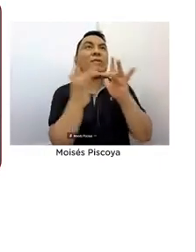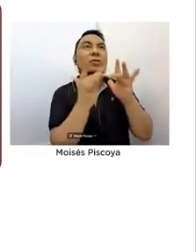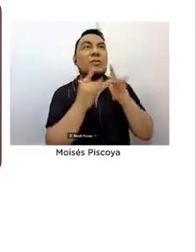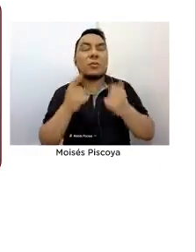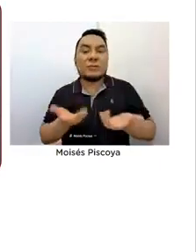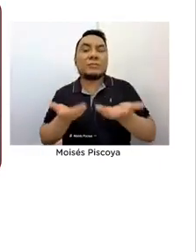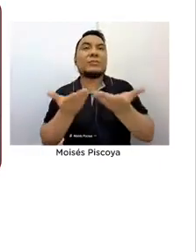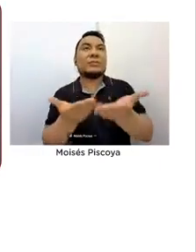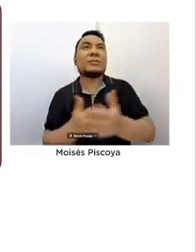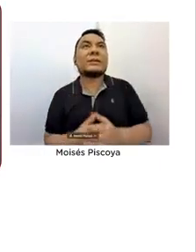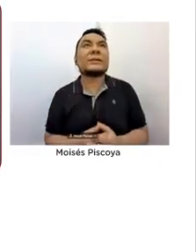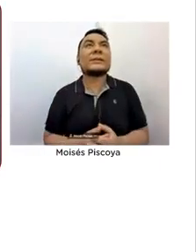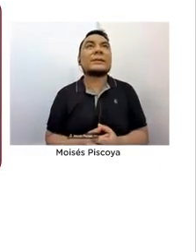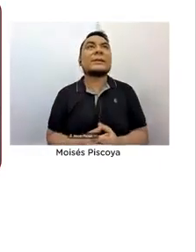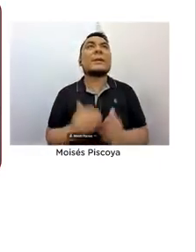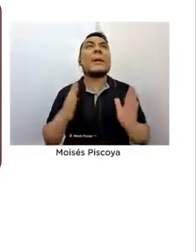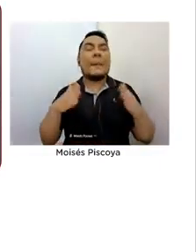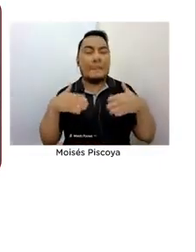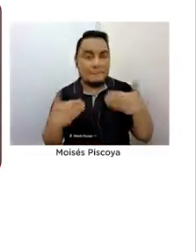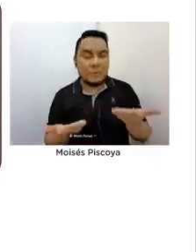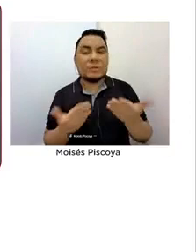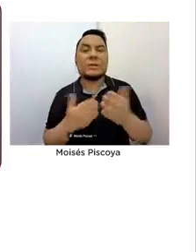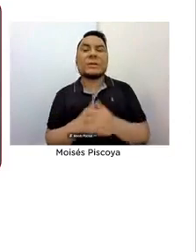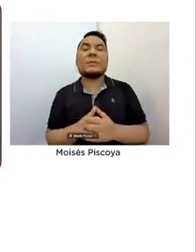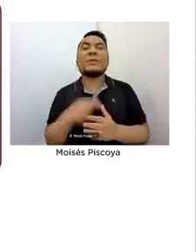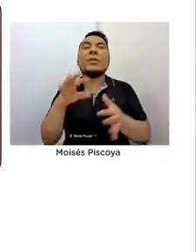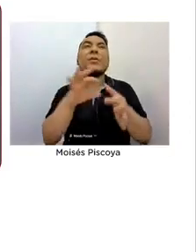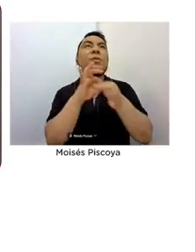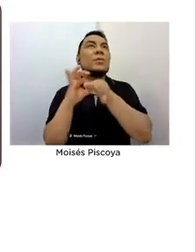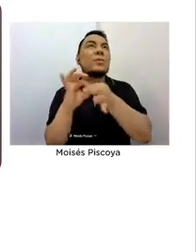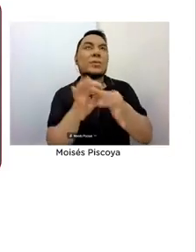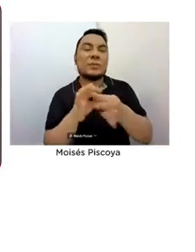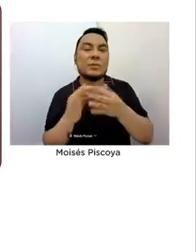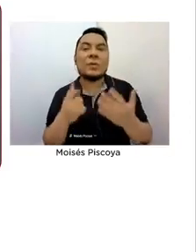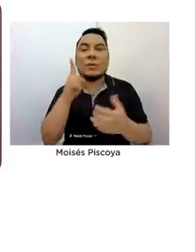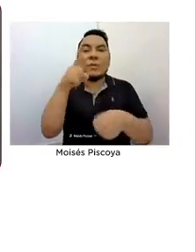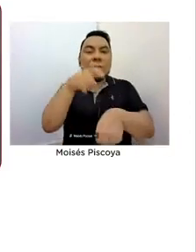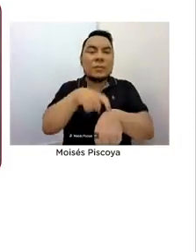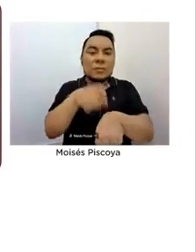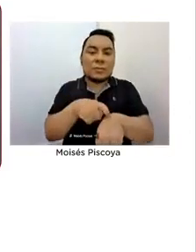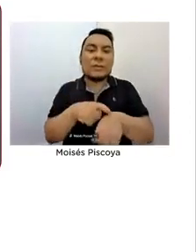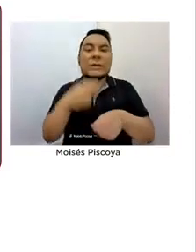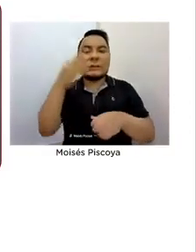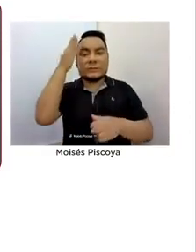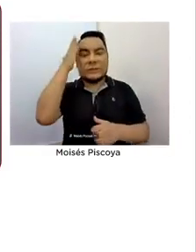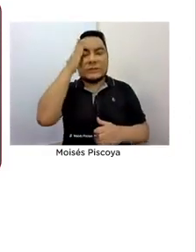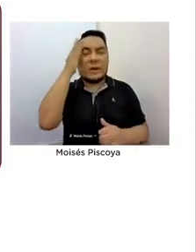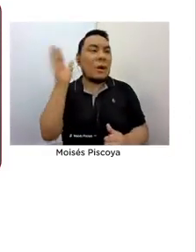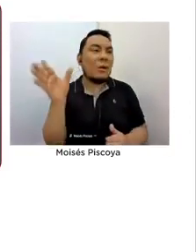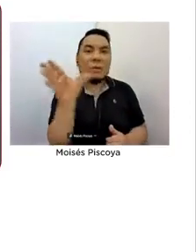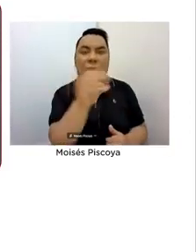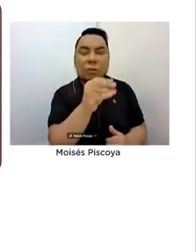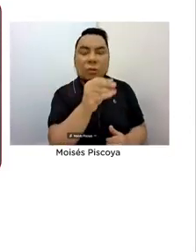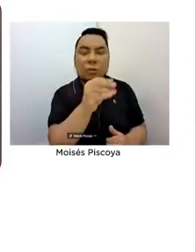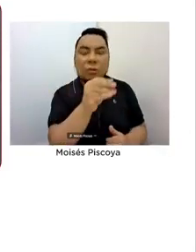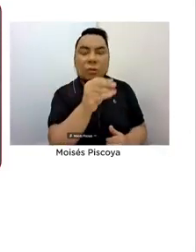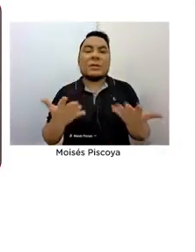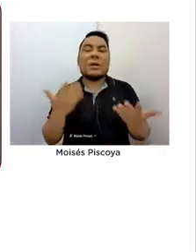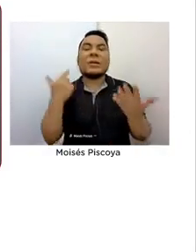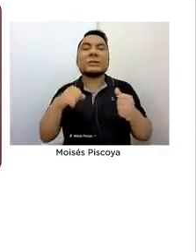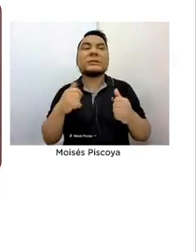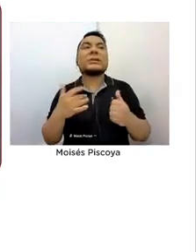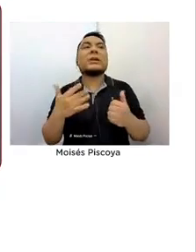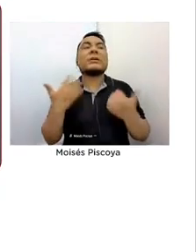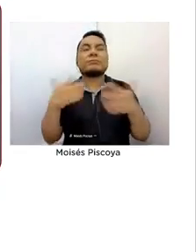transmisión podamos unirnos un momento solamente. Sabemos que todos estamos